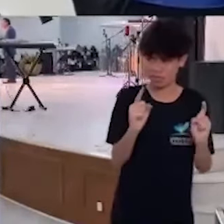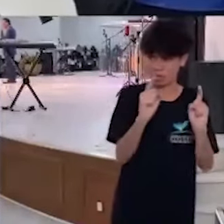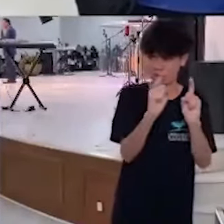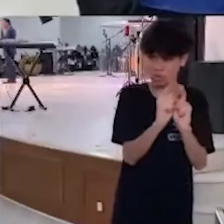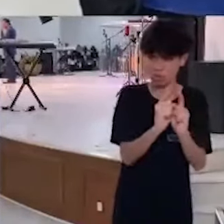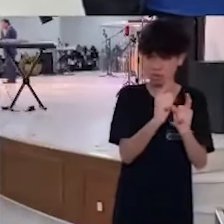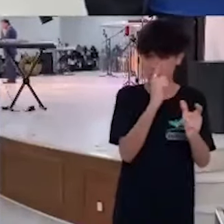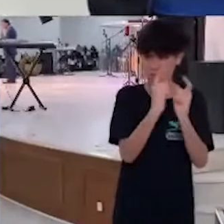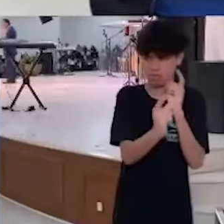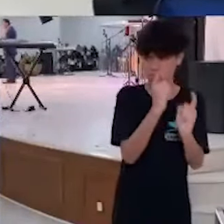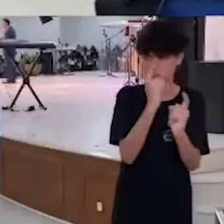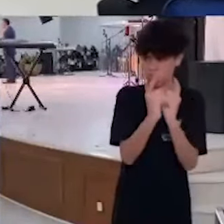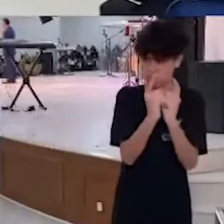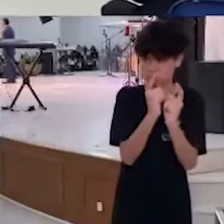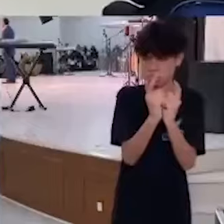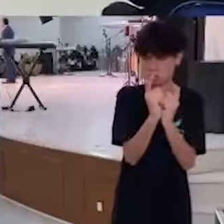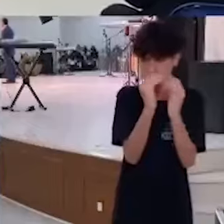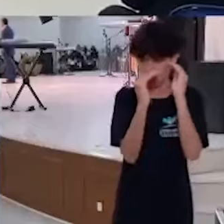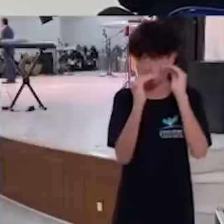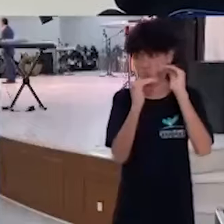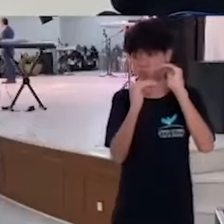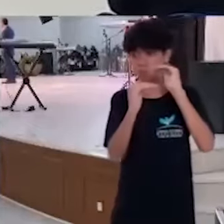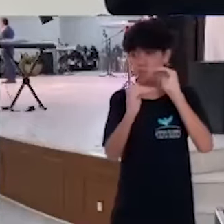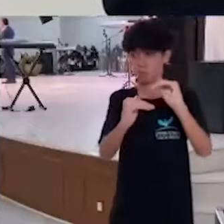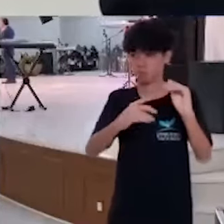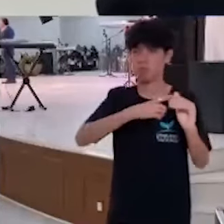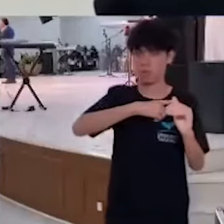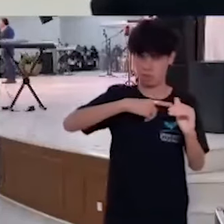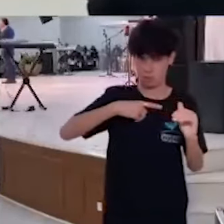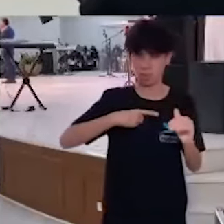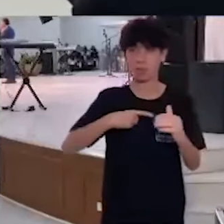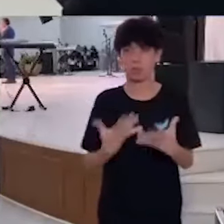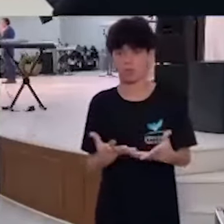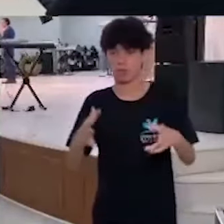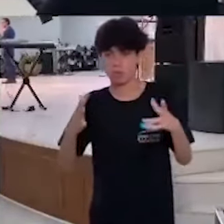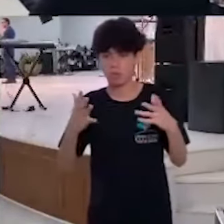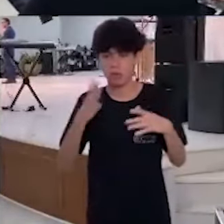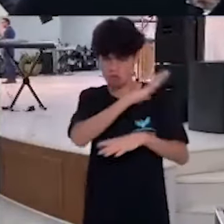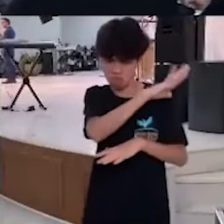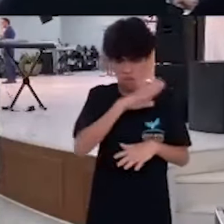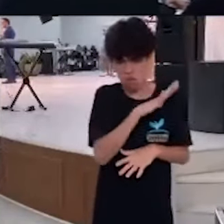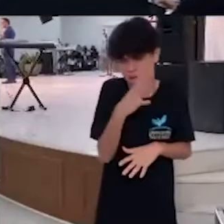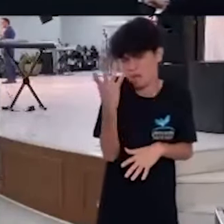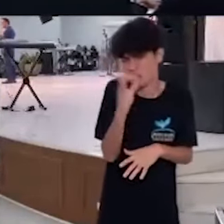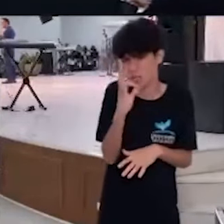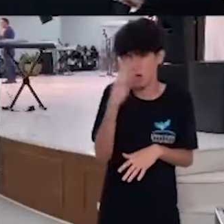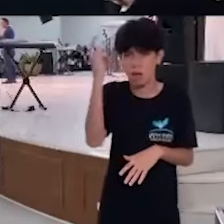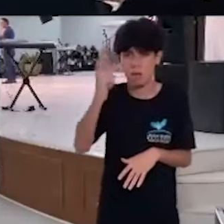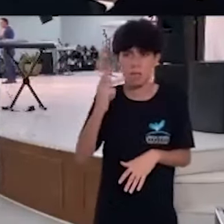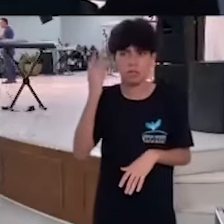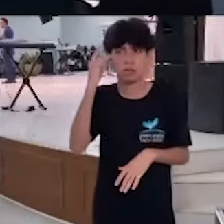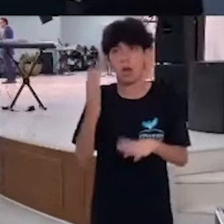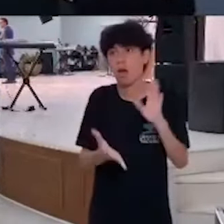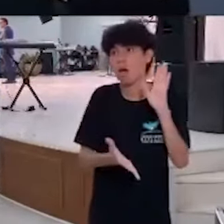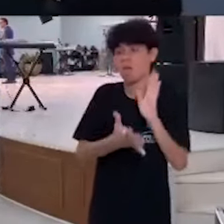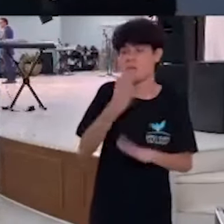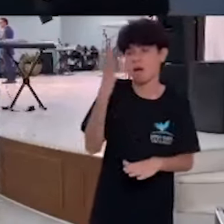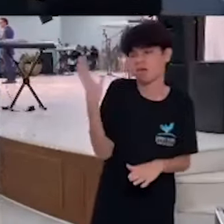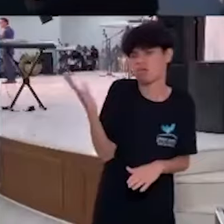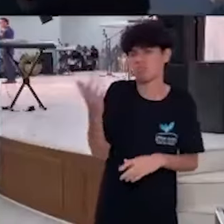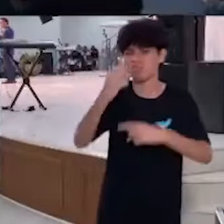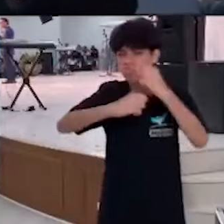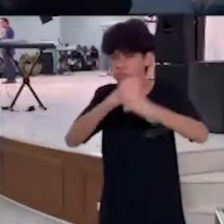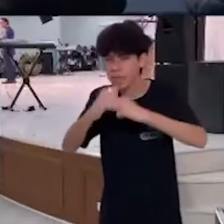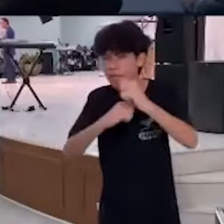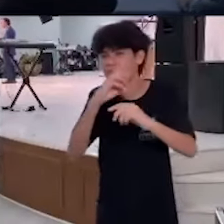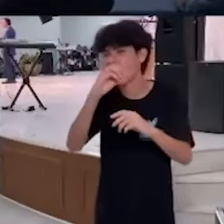y personas públicas que somos, sobre todo los pastores, que a veces andas en el Sams o andas en el parque y de repente